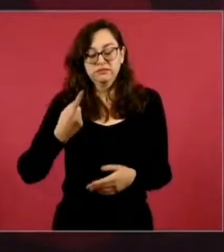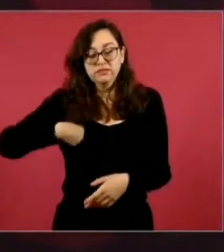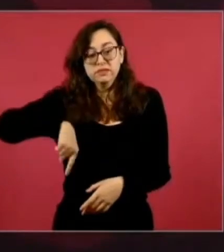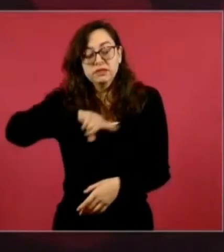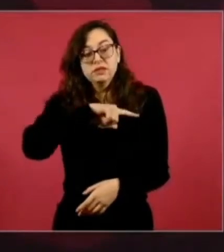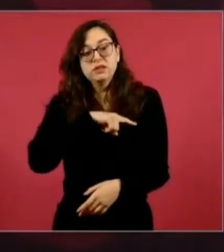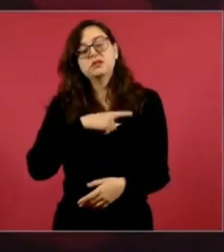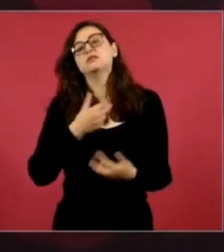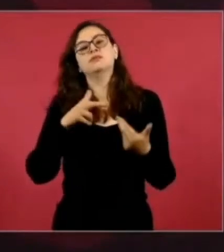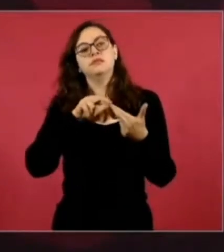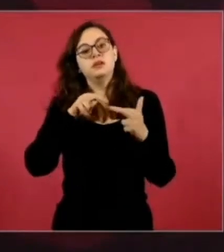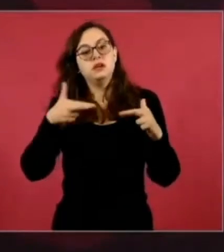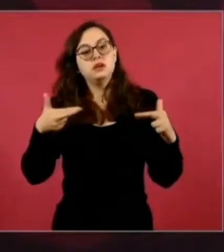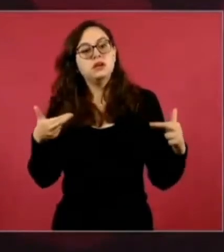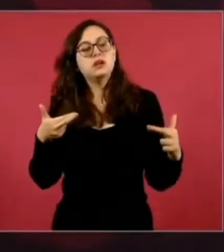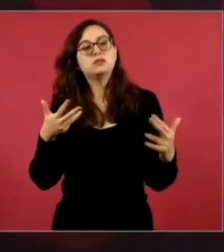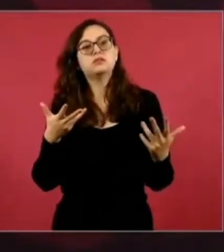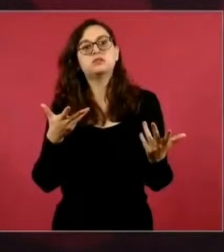nuestra relación